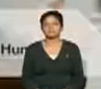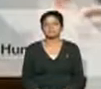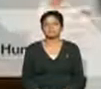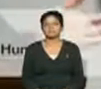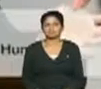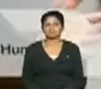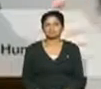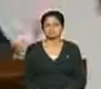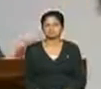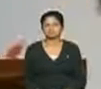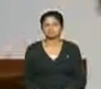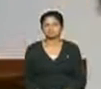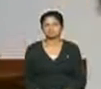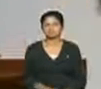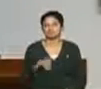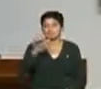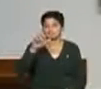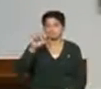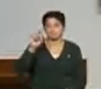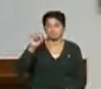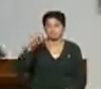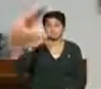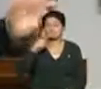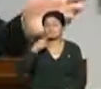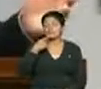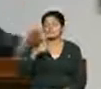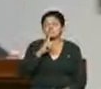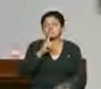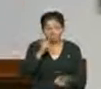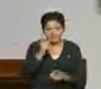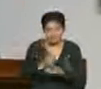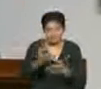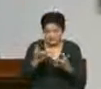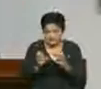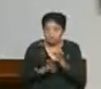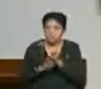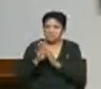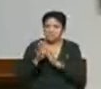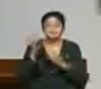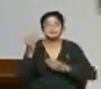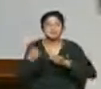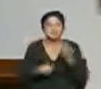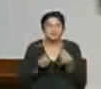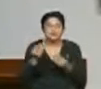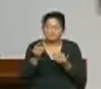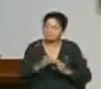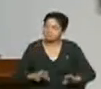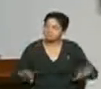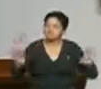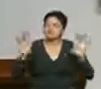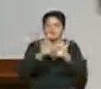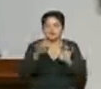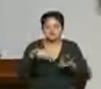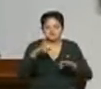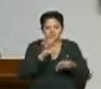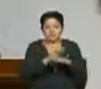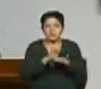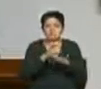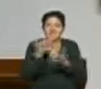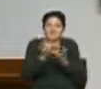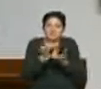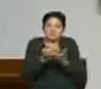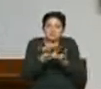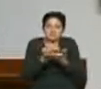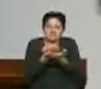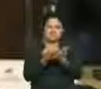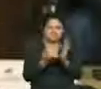que ver con la gran prioridad del Ecuador, que es, como ustedes lo saben, sofisticar nuestra economía, diversificarla, cambiar